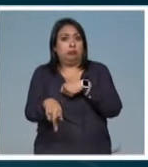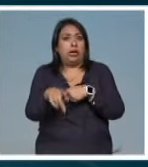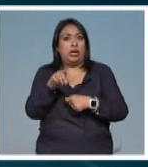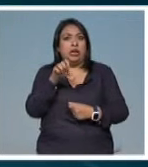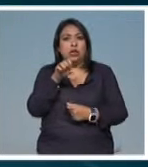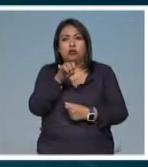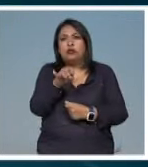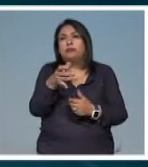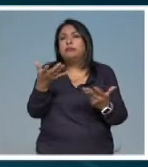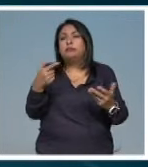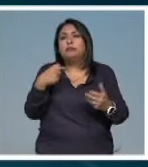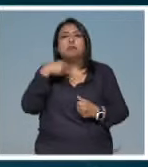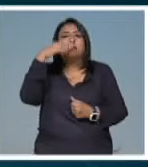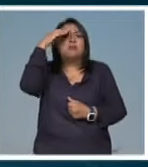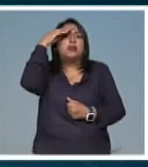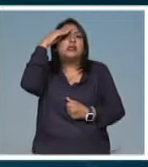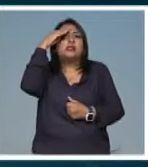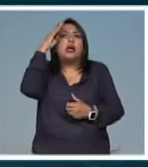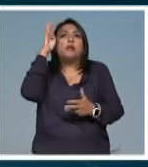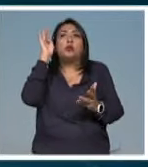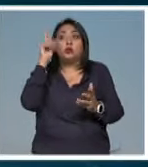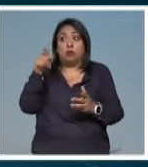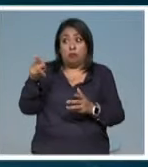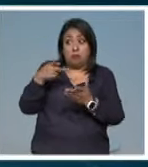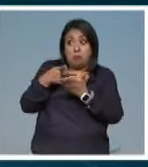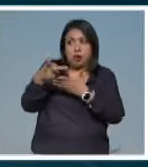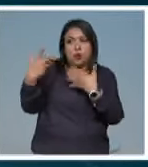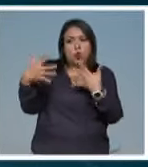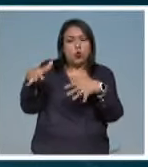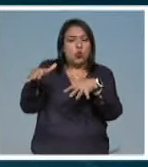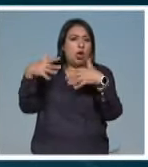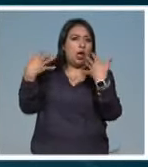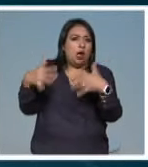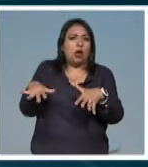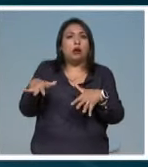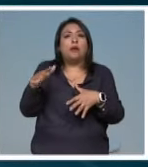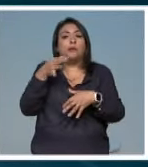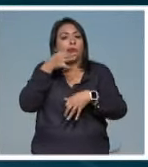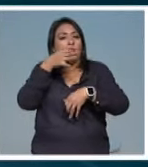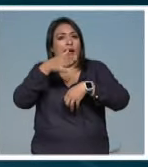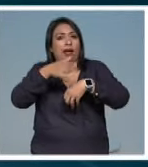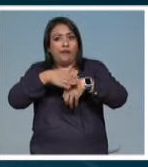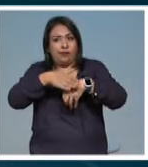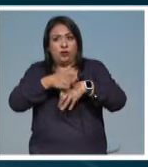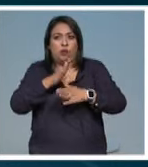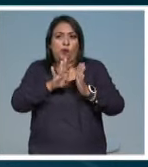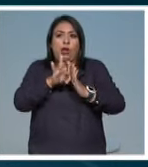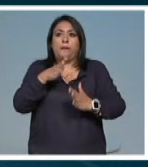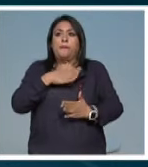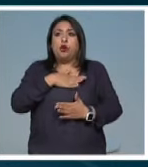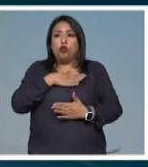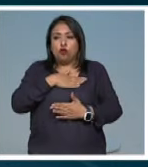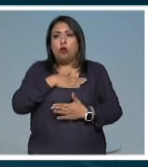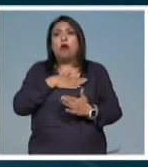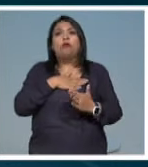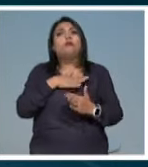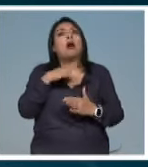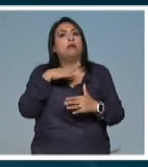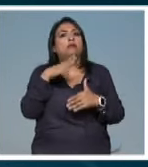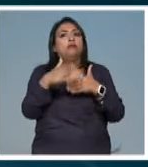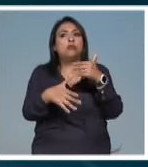porque nos hace pensar en el premiado como alguien consagrado. Es un aviso, en mi caso, de que estamos